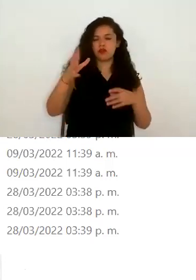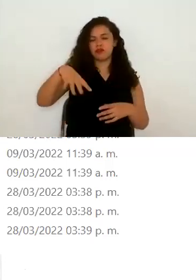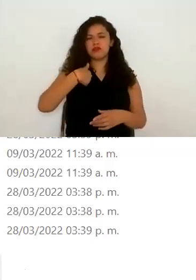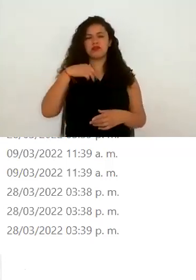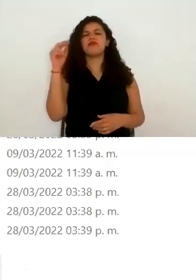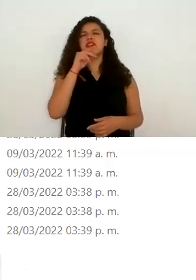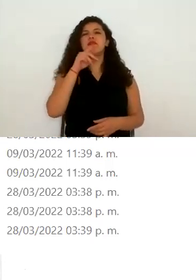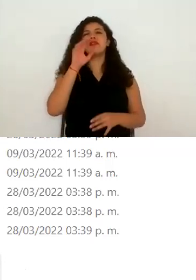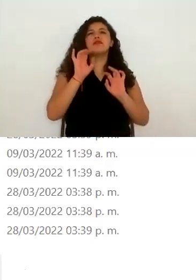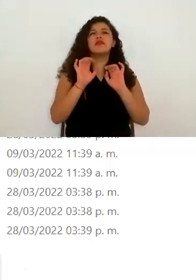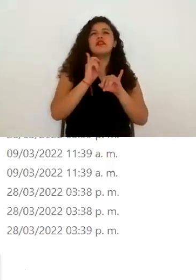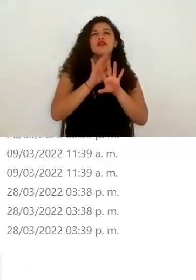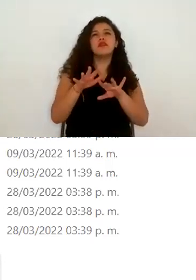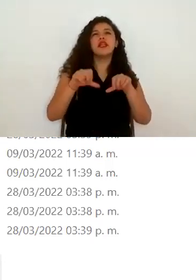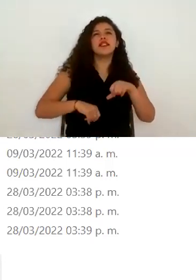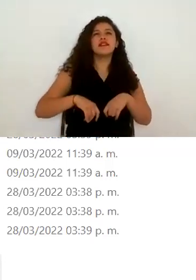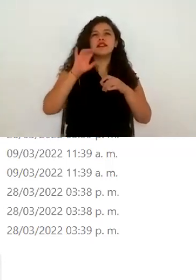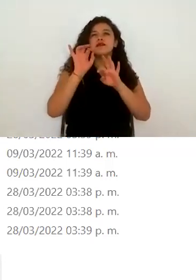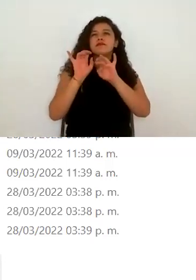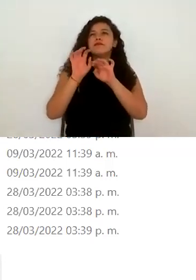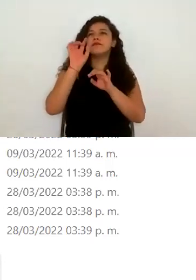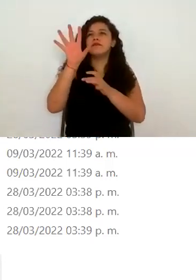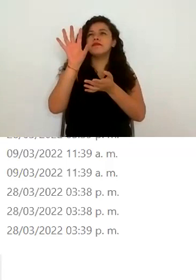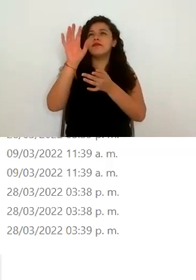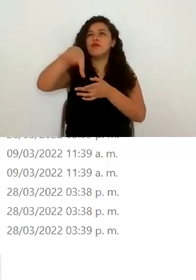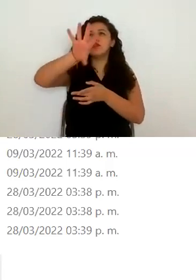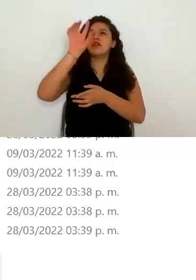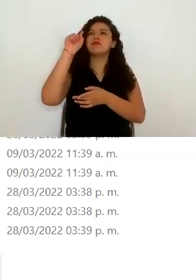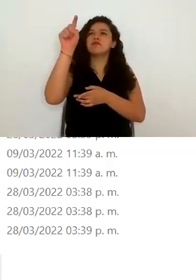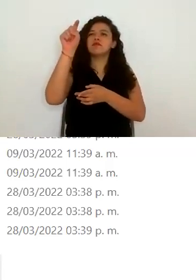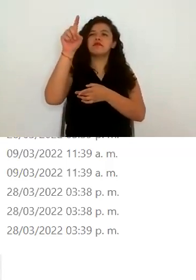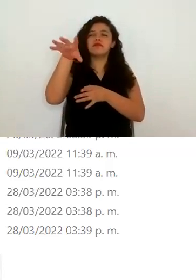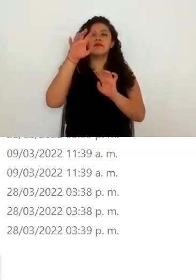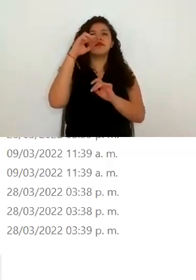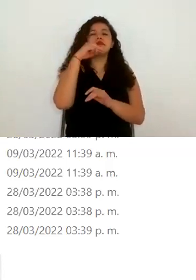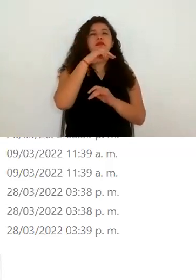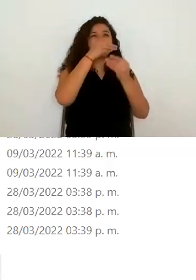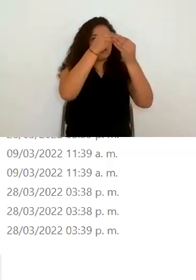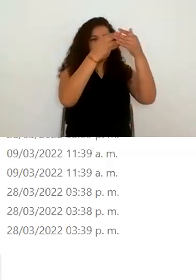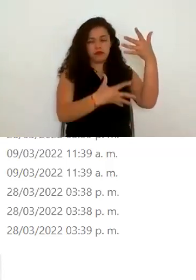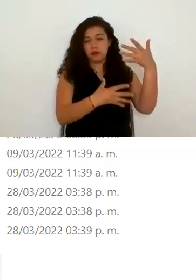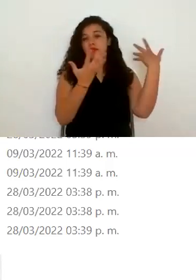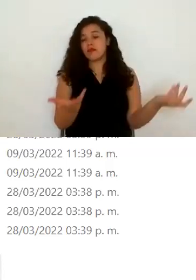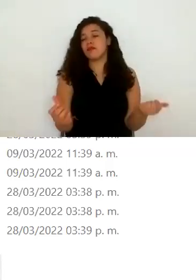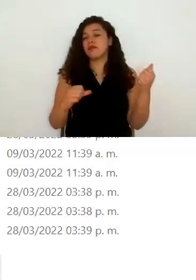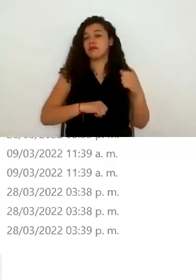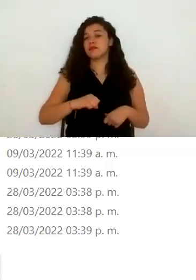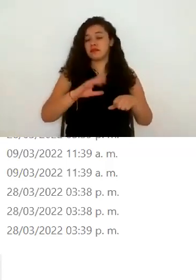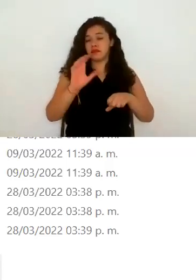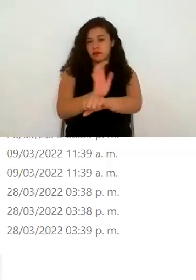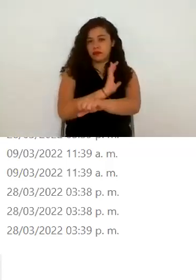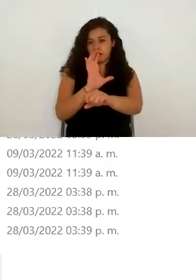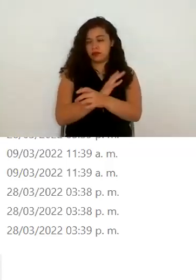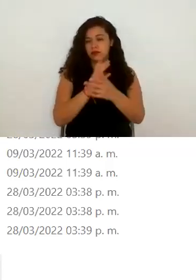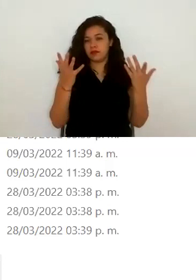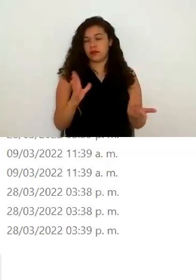el informe de actividades. Pero qué mejor que esa documentación que se está generando en electrónico